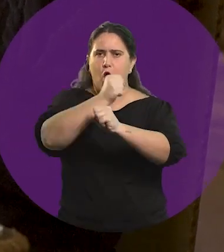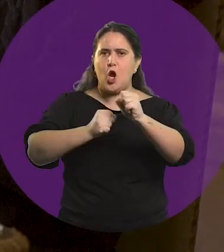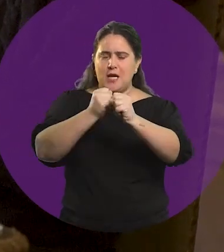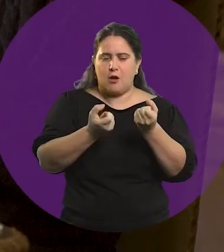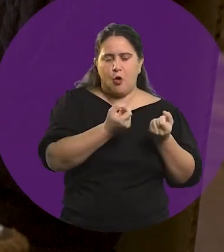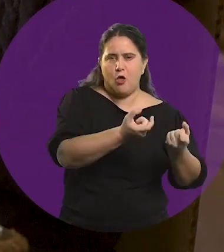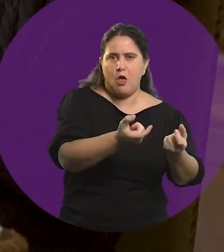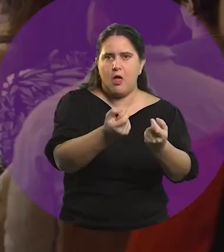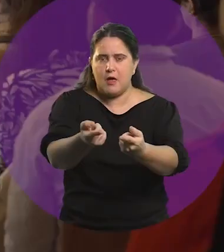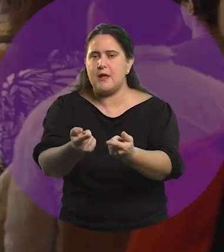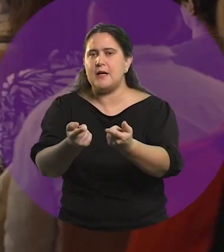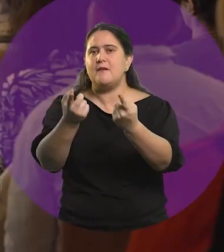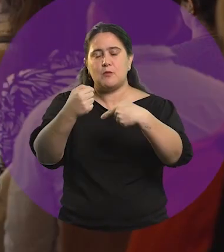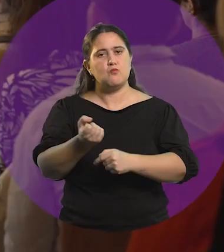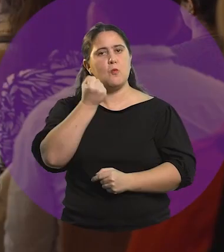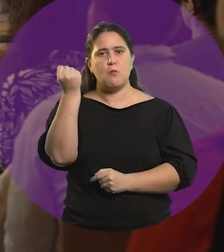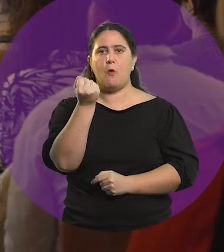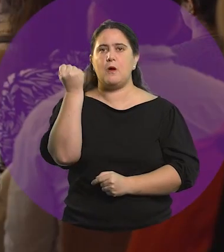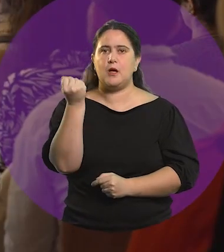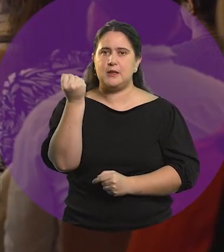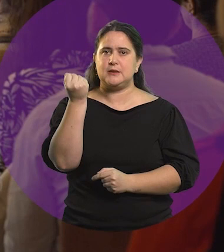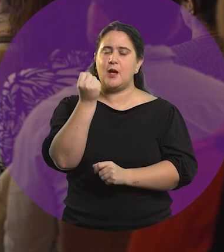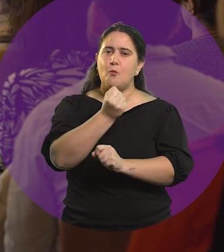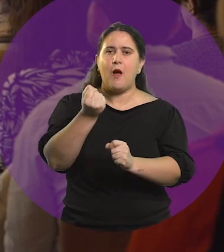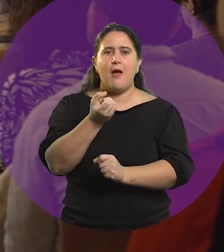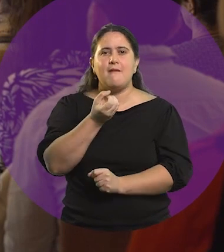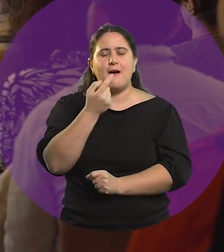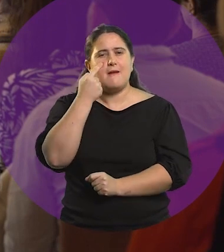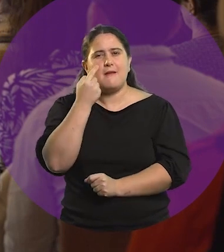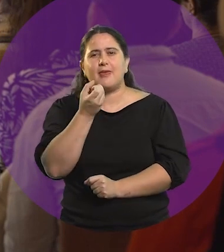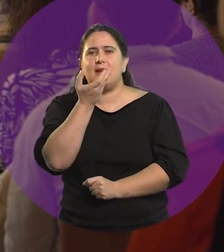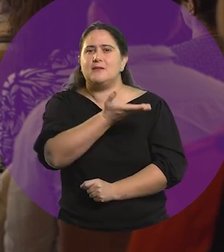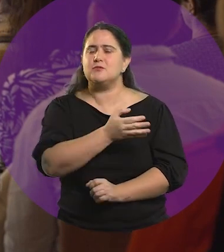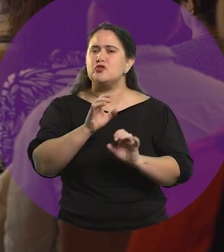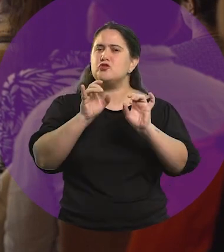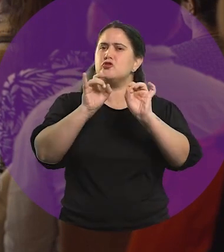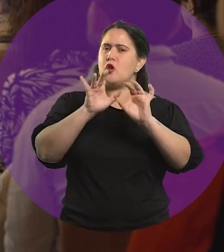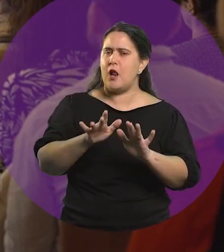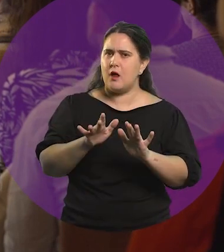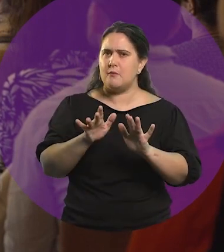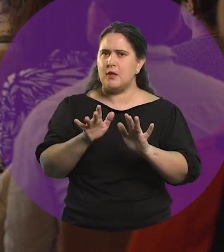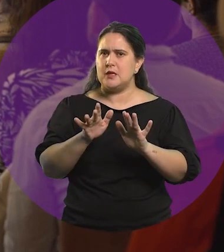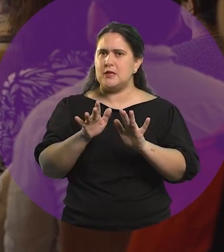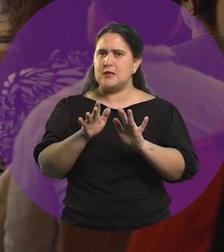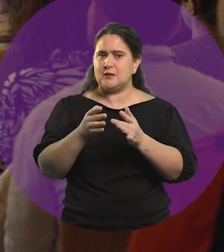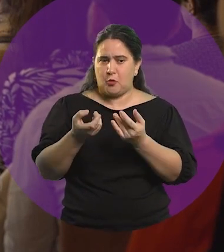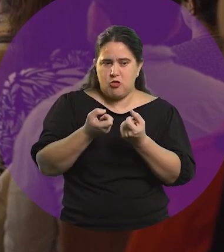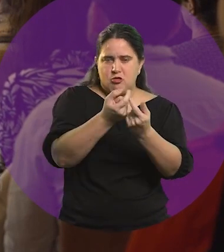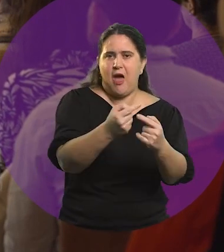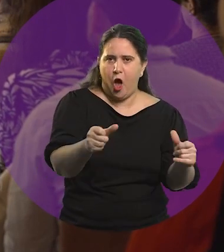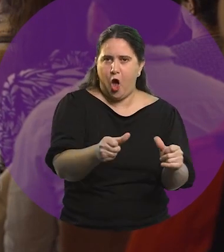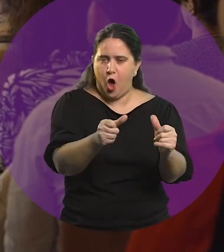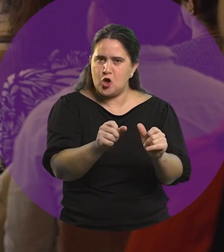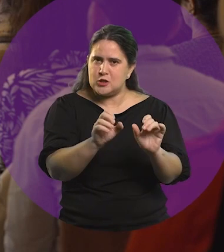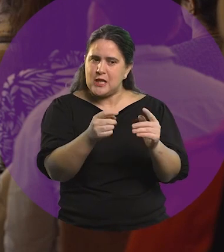que ponemos a disposición y que es muy importante medir no solamente el acceso